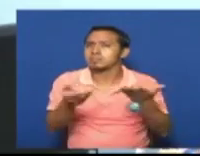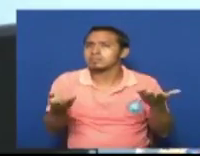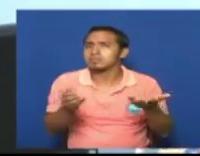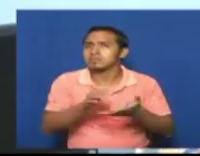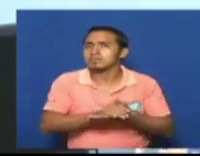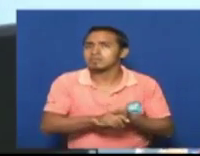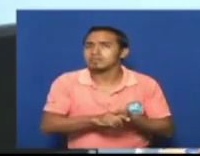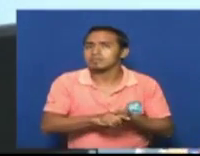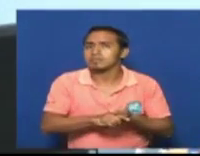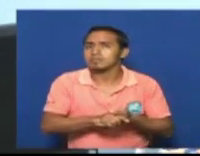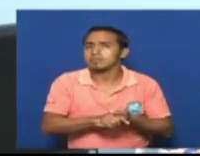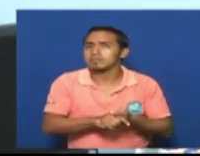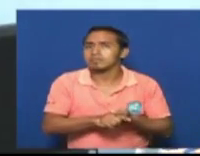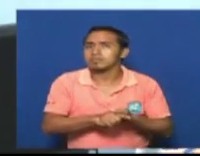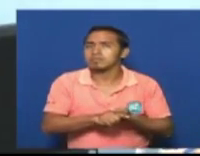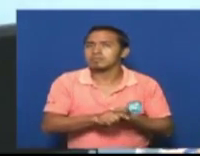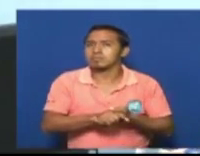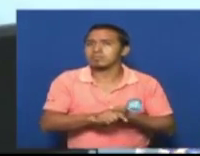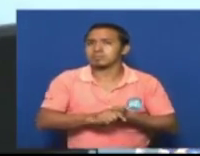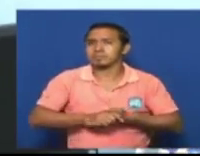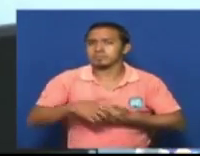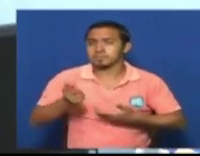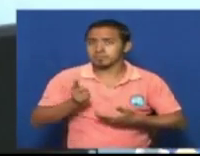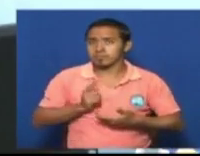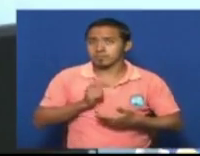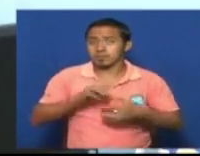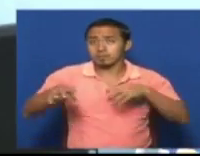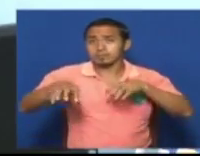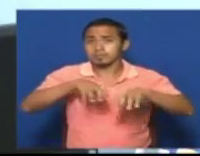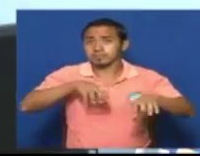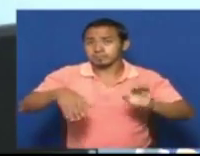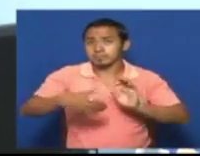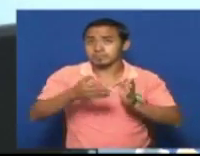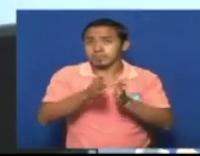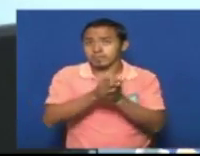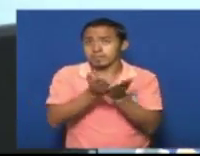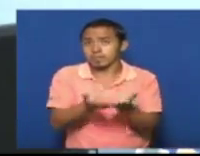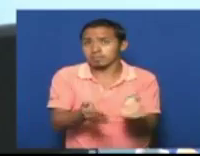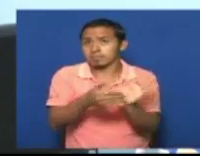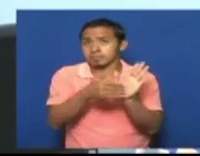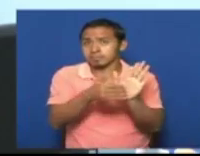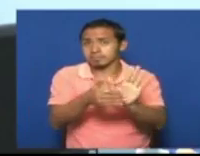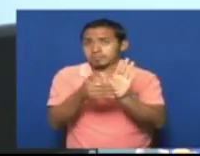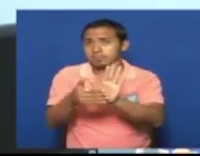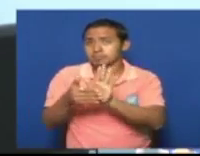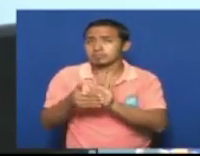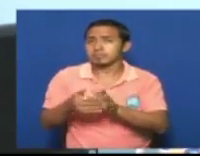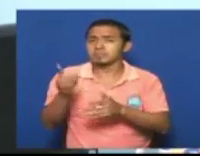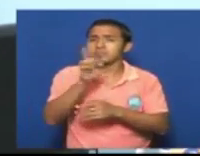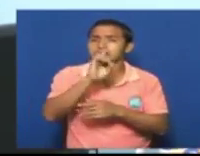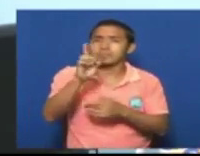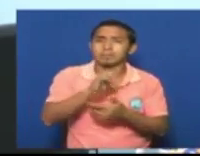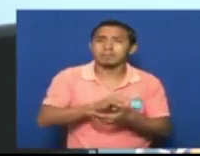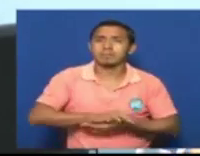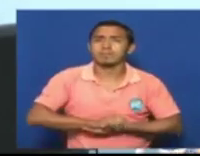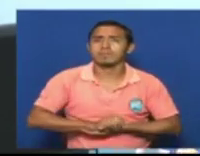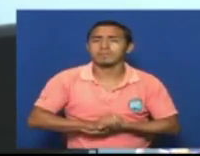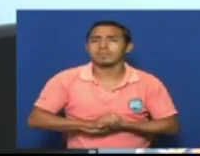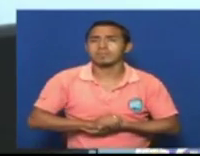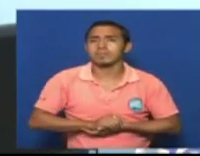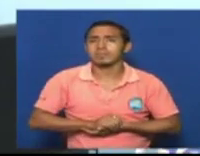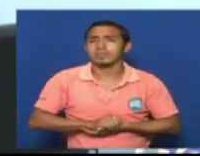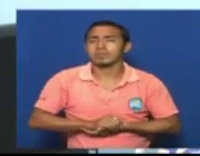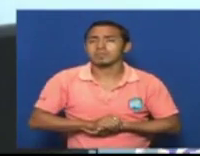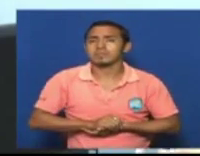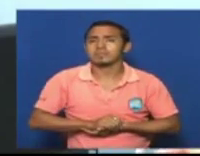puede tendrá realizará actividades donde presentará lee el libro donde se presentará tiene vamos